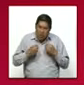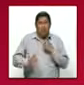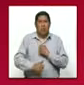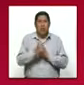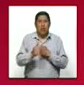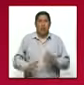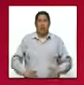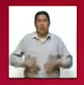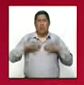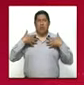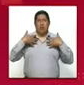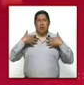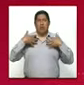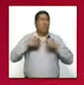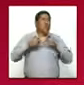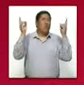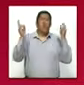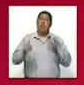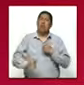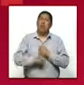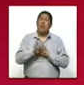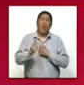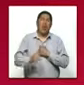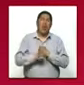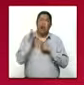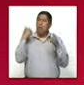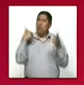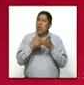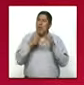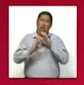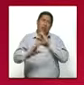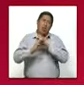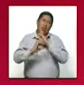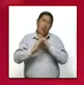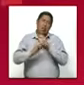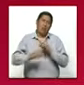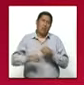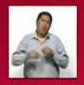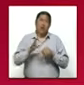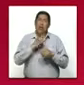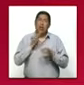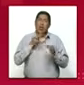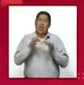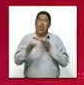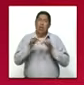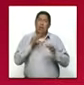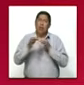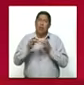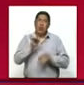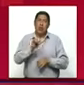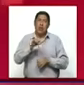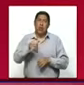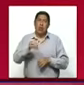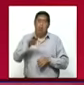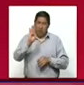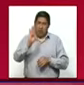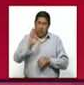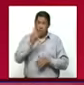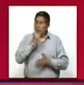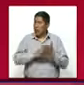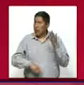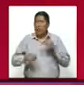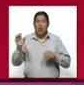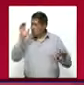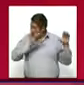propia vida. Imagínate. Es muy riesgoso, es muy peligroso porque está muy cerca de las cisternas. Y lo que explicaban desde YPFB es que se